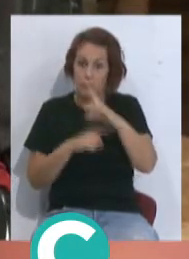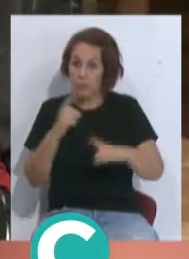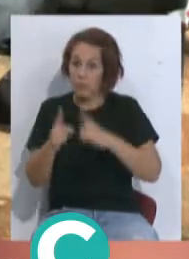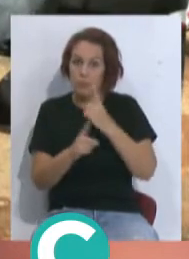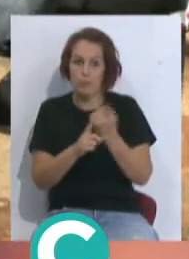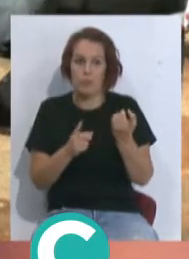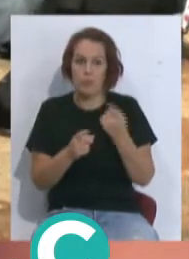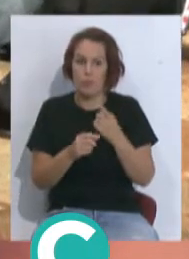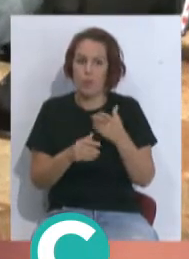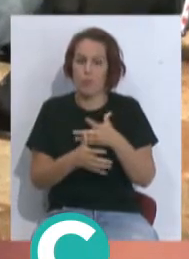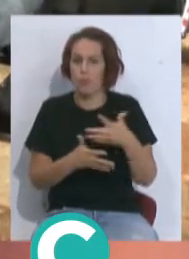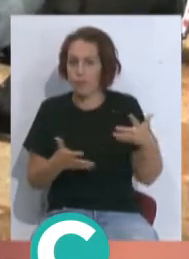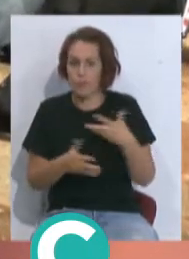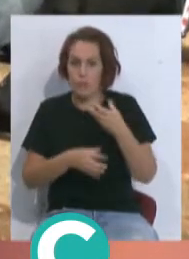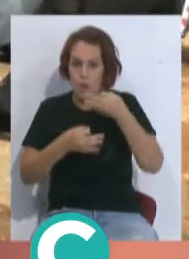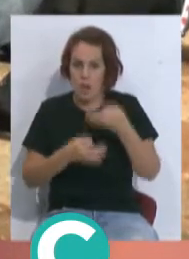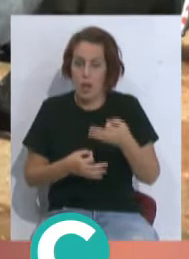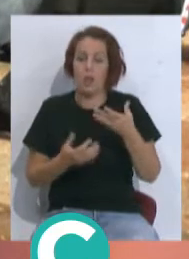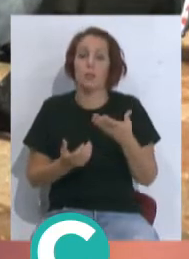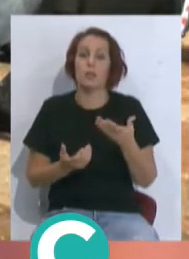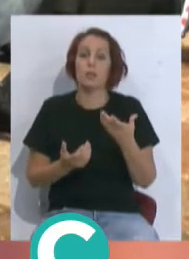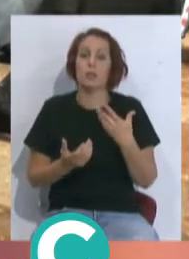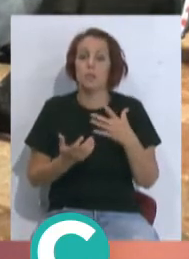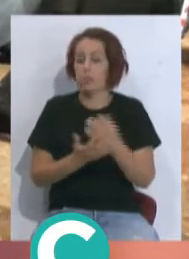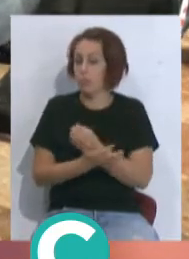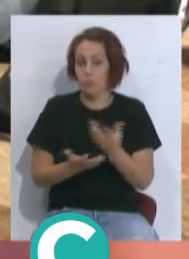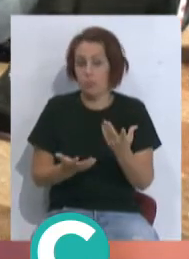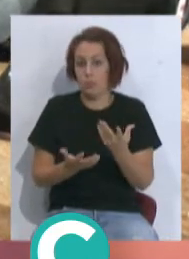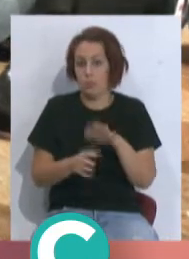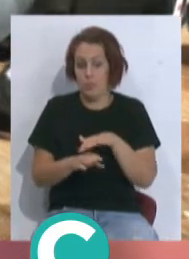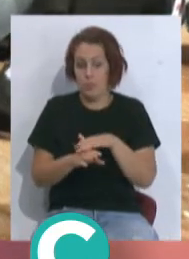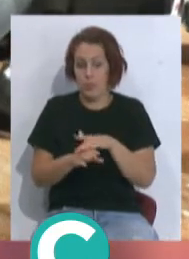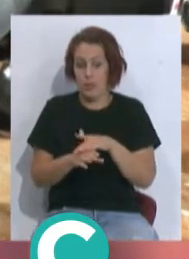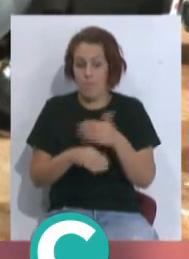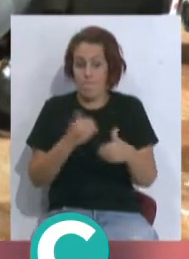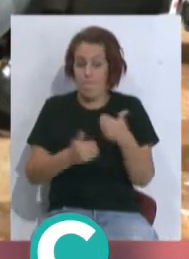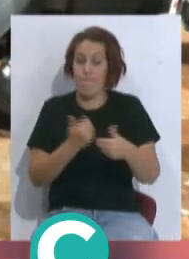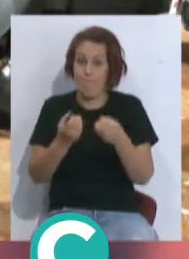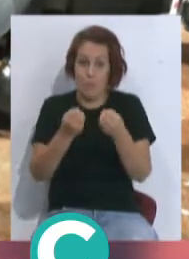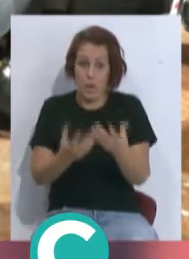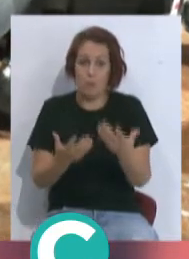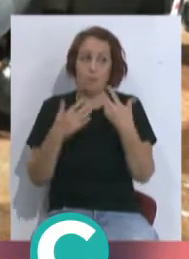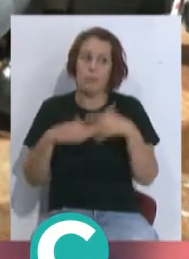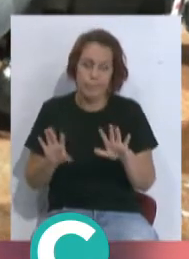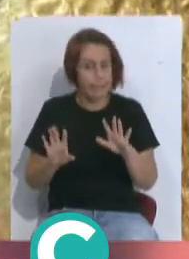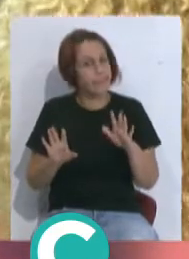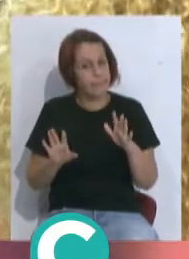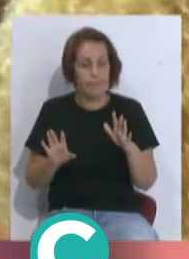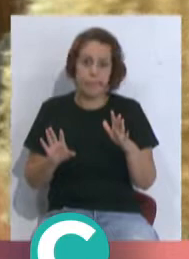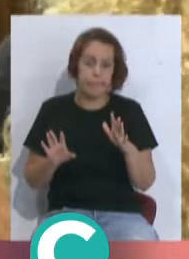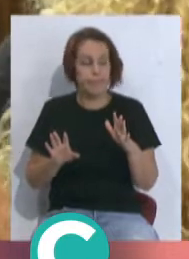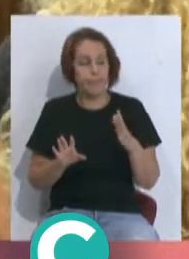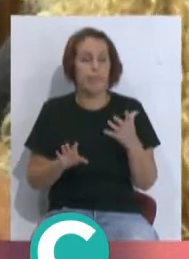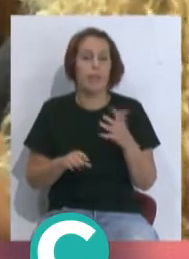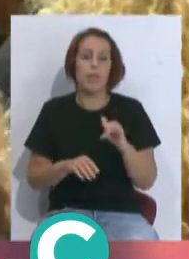un mega dispositivo, ¿no? De seguridad, con todo, para que todo fluya lo mejor posible, y aún así, pues bueno, pues nos